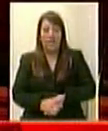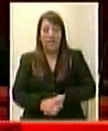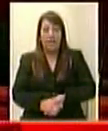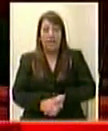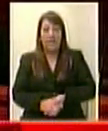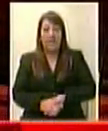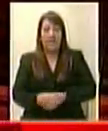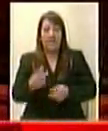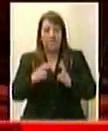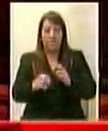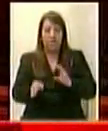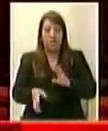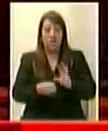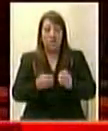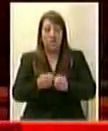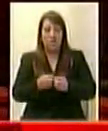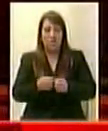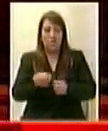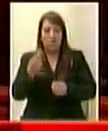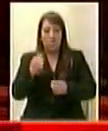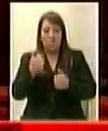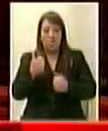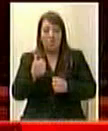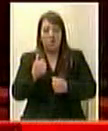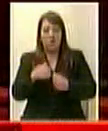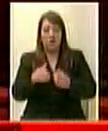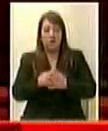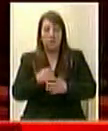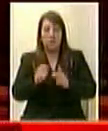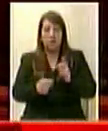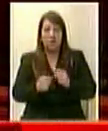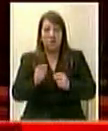evaluar y acumularlo por el bien de los